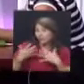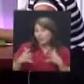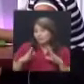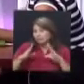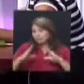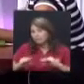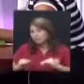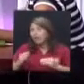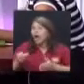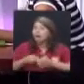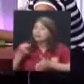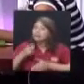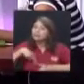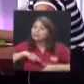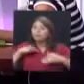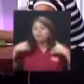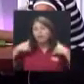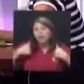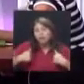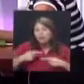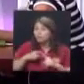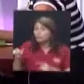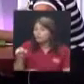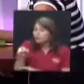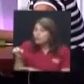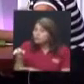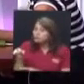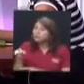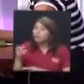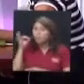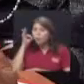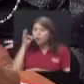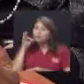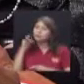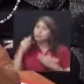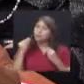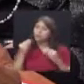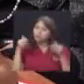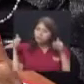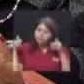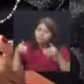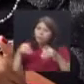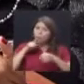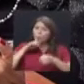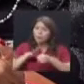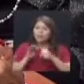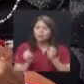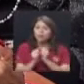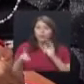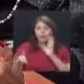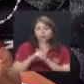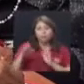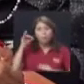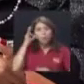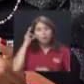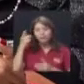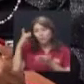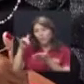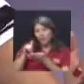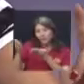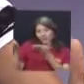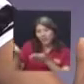pero ustedes son mujeres las dos muy comprometidas con los derechos de las mujeres y sé que por eso están hoy aquí mil